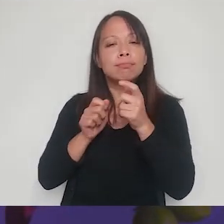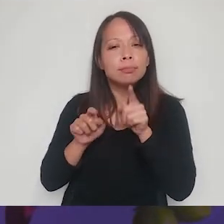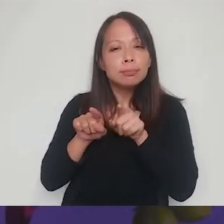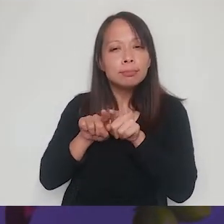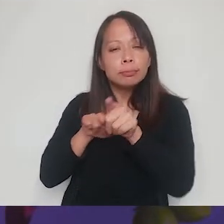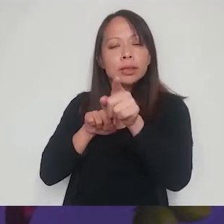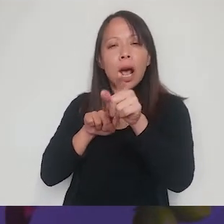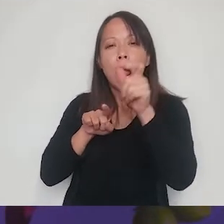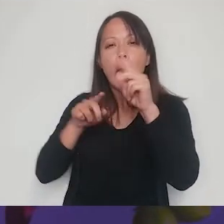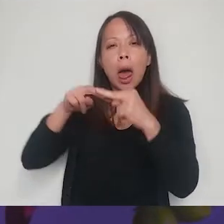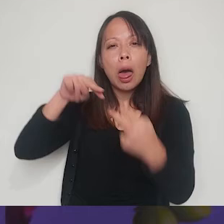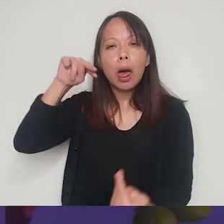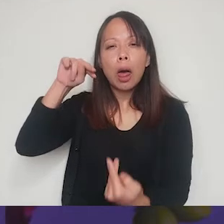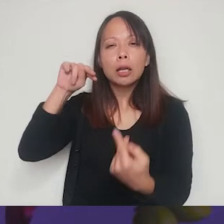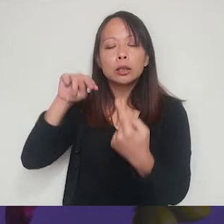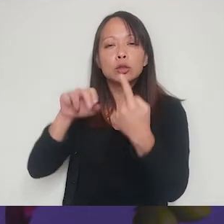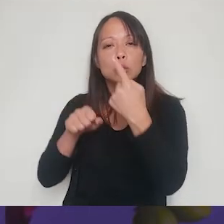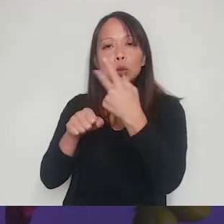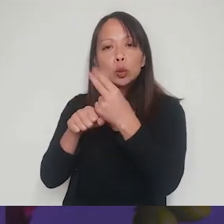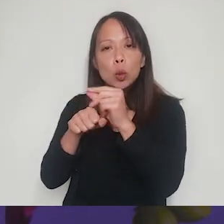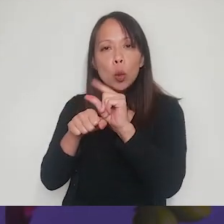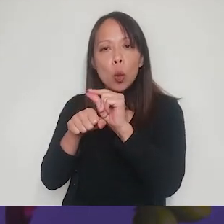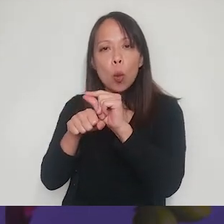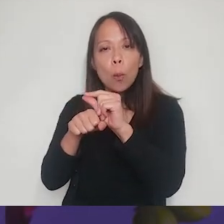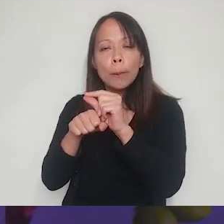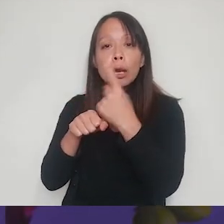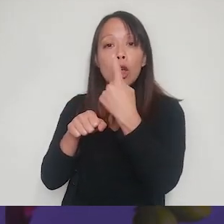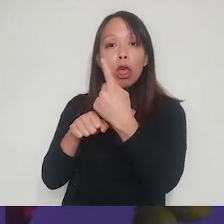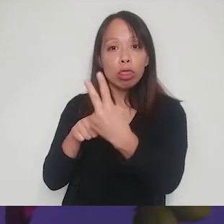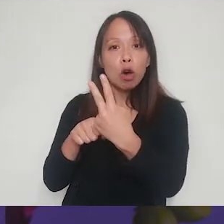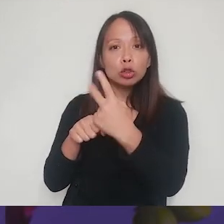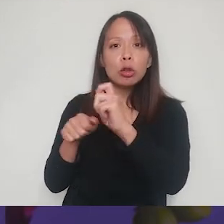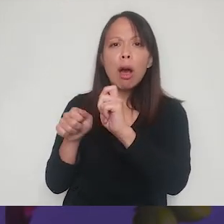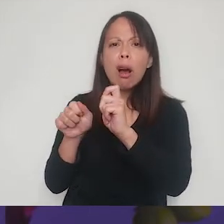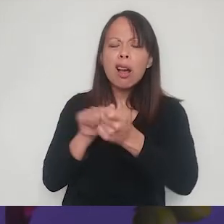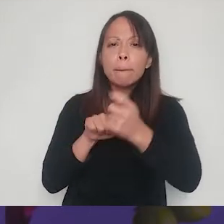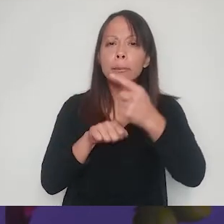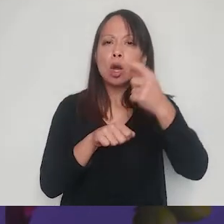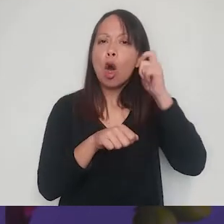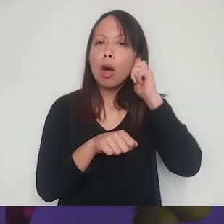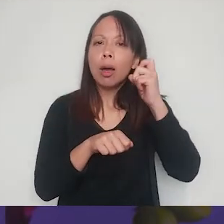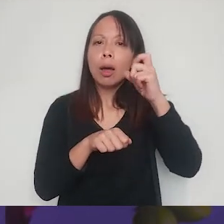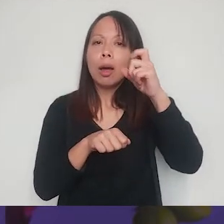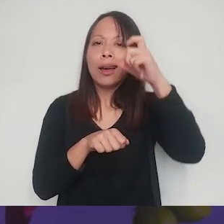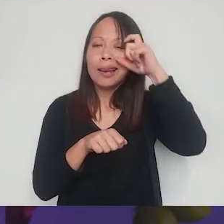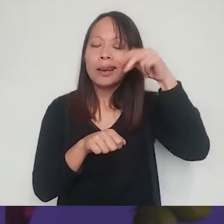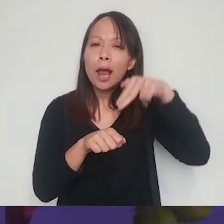del gen SMN2 sea lenta, lo que vemos es que se incluye menos su exón 7, que es lo que no queremos. Y esto fue corroborado